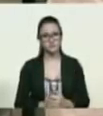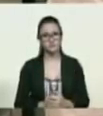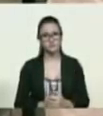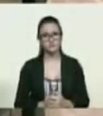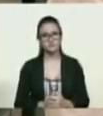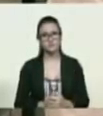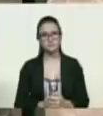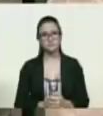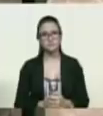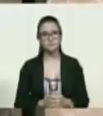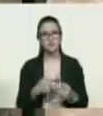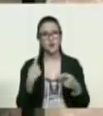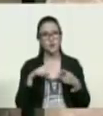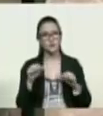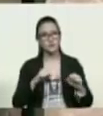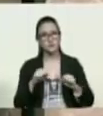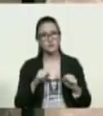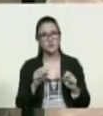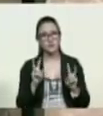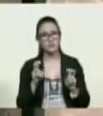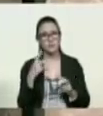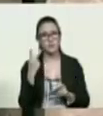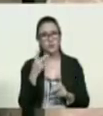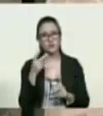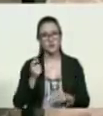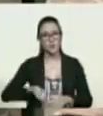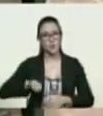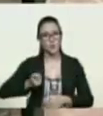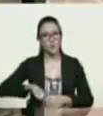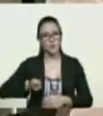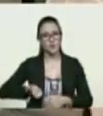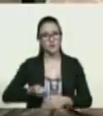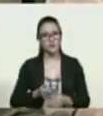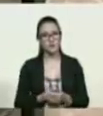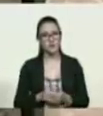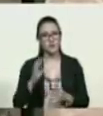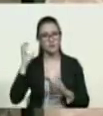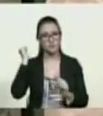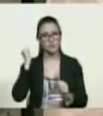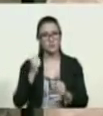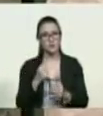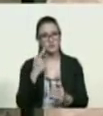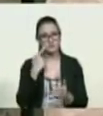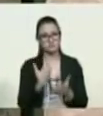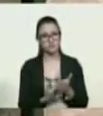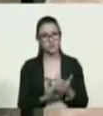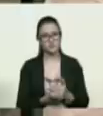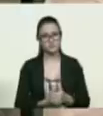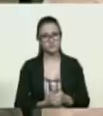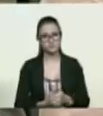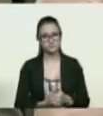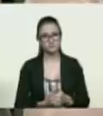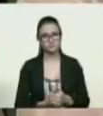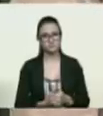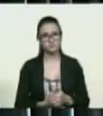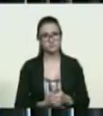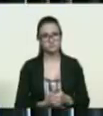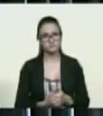ser así, ¿qué otras acciones en el orden político, jurídico y diplomático prevé realizar? Muchas gracias.